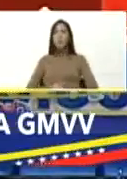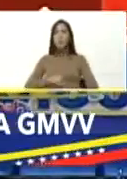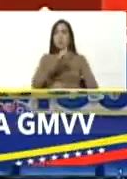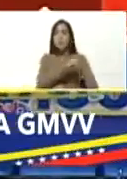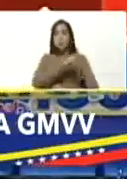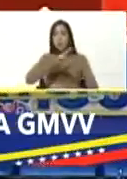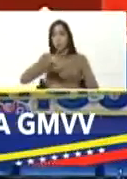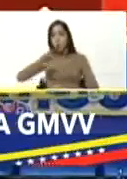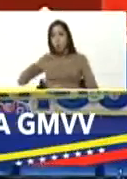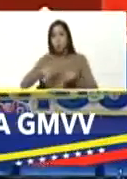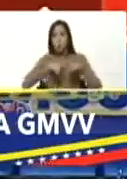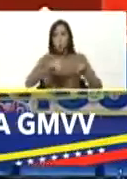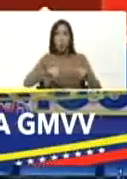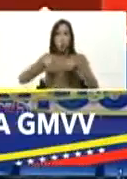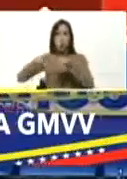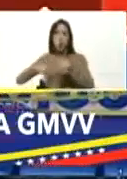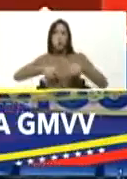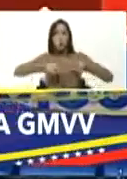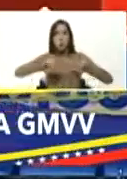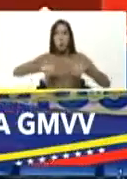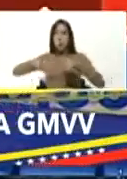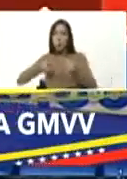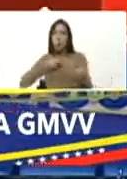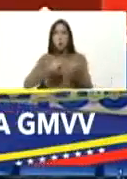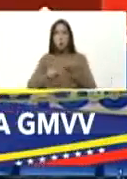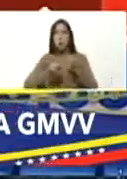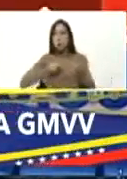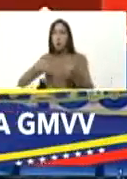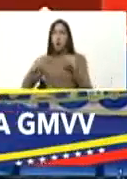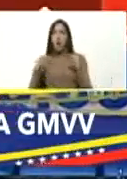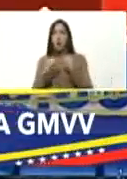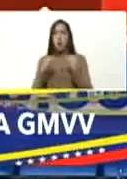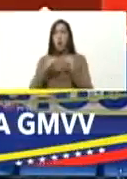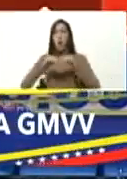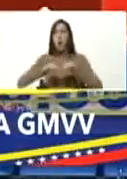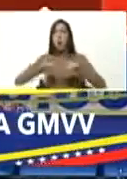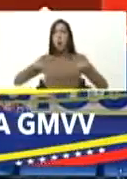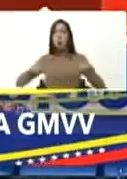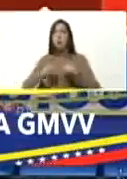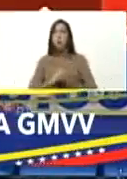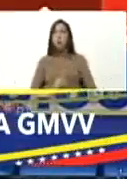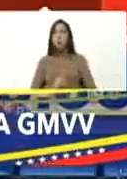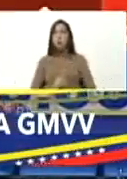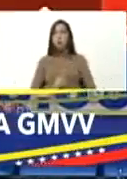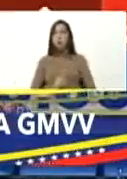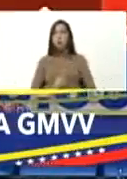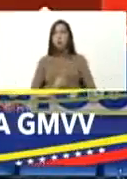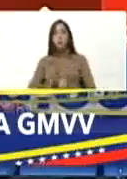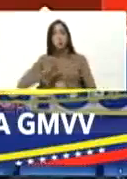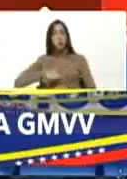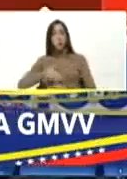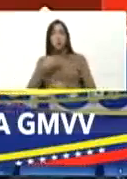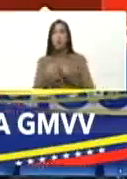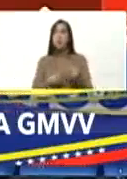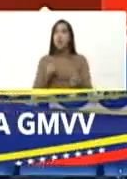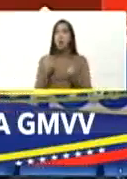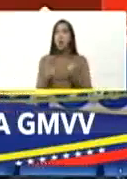120 títulos de tierras urbanas. Estamos regularizando la propiedad de la tierra urbana. ¿Esto lo puede hacer el